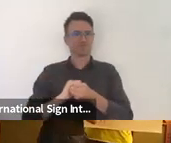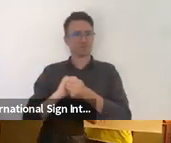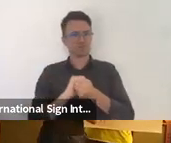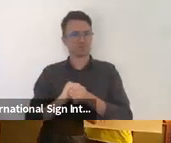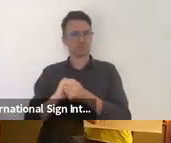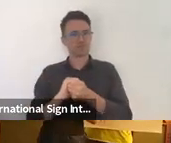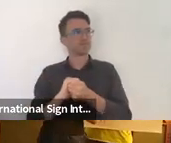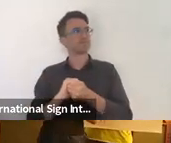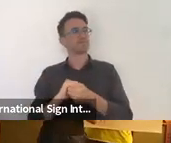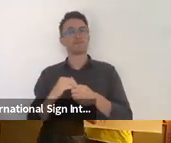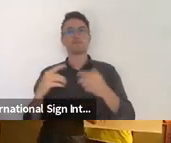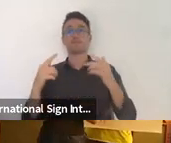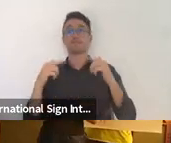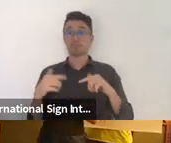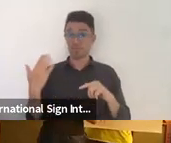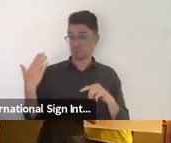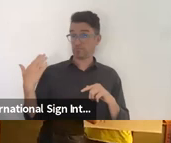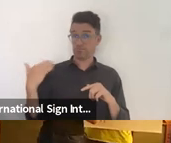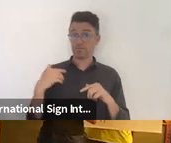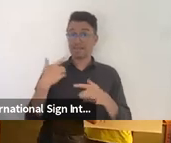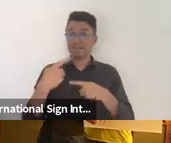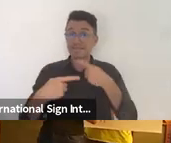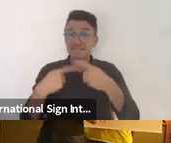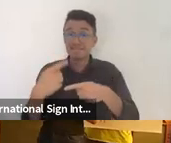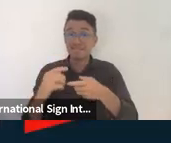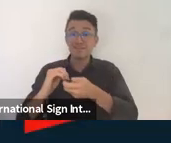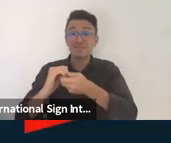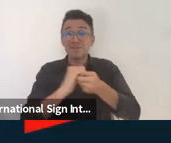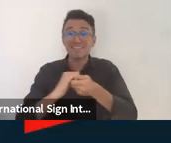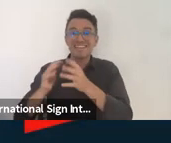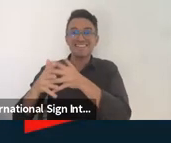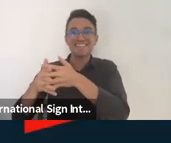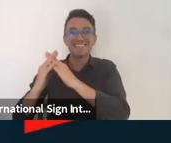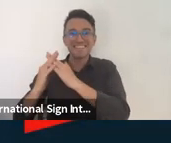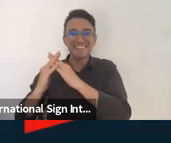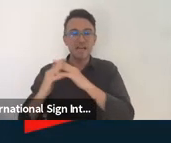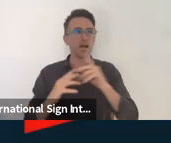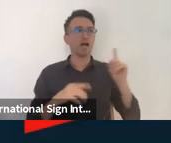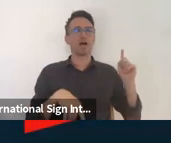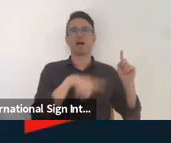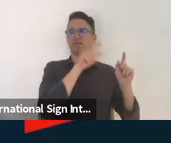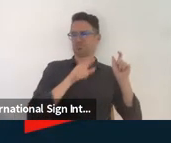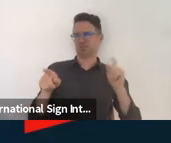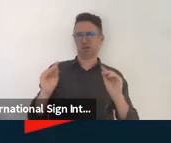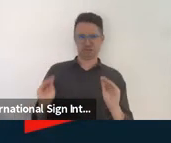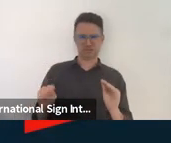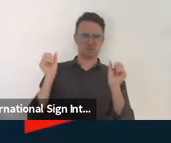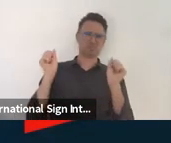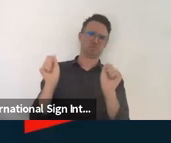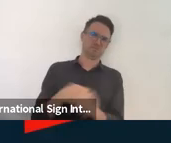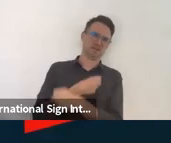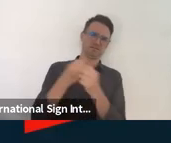A raíz de todos, la anterior, por favor. A raíz de todos estos problemas, surge la organización de